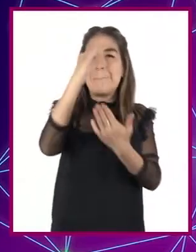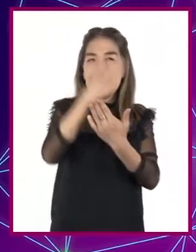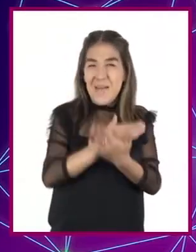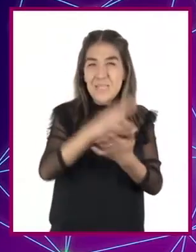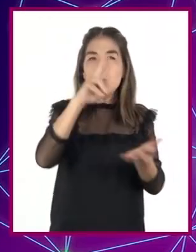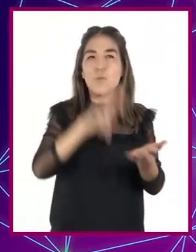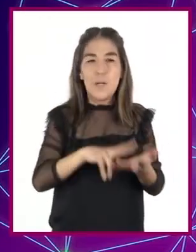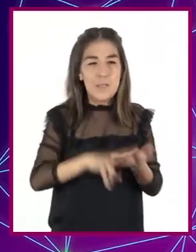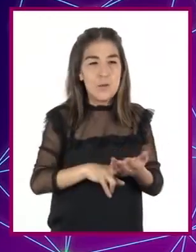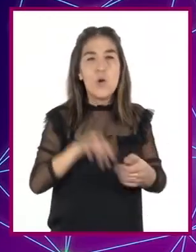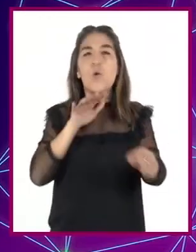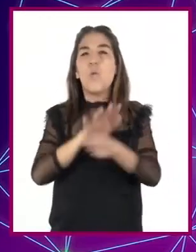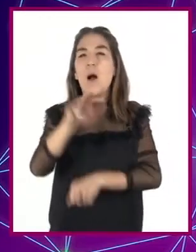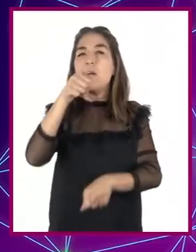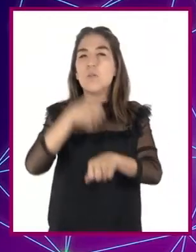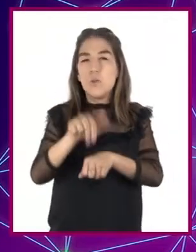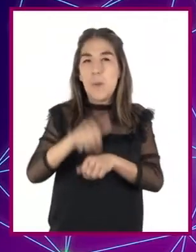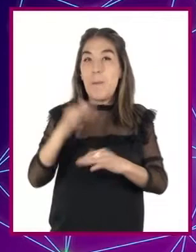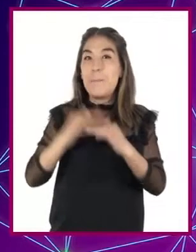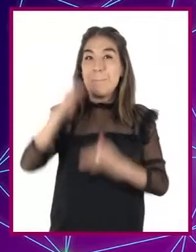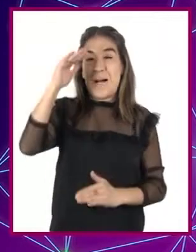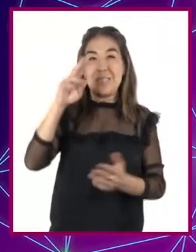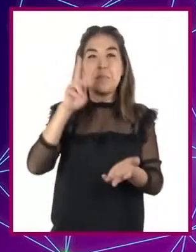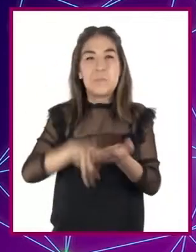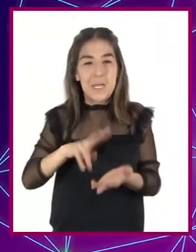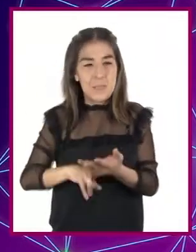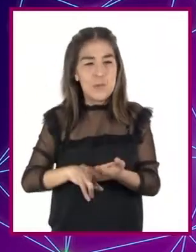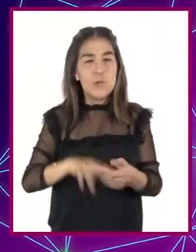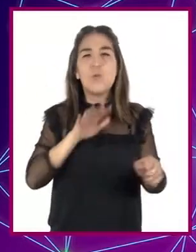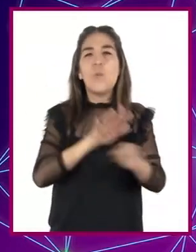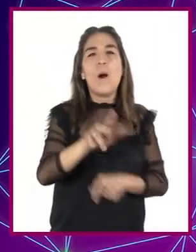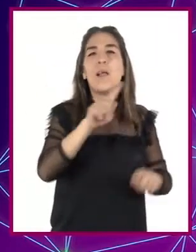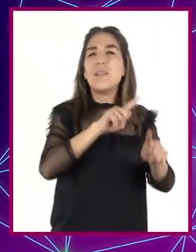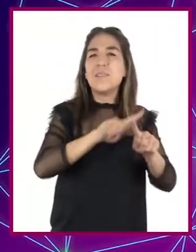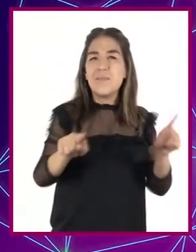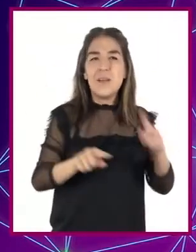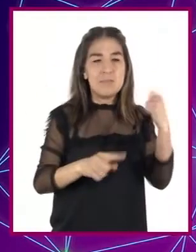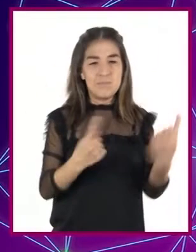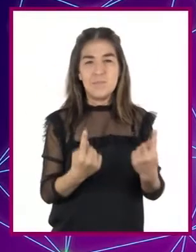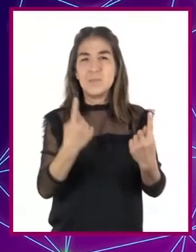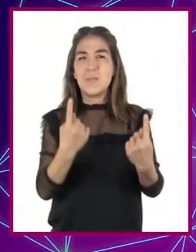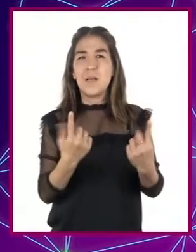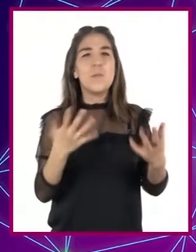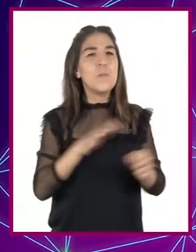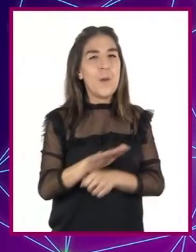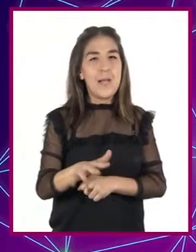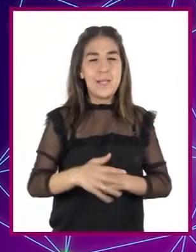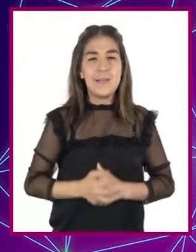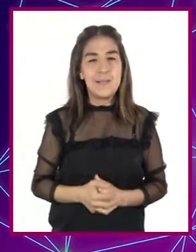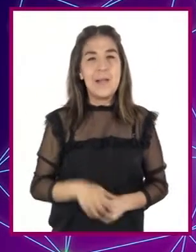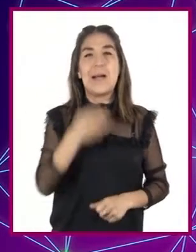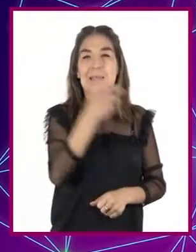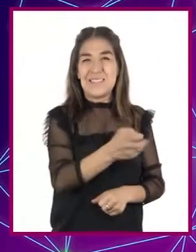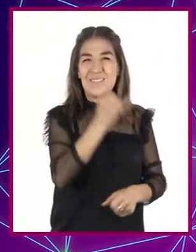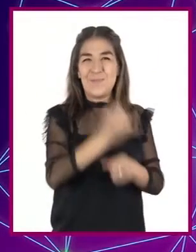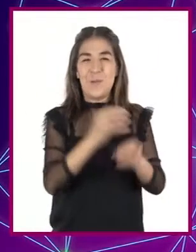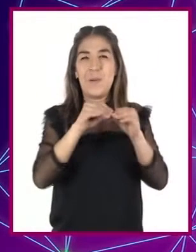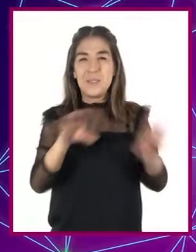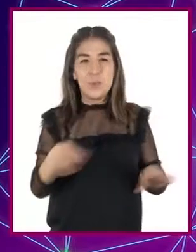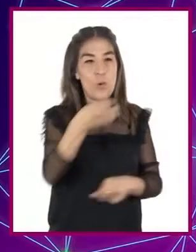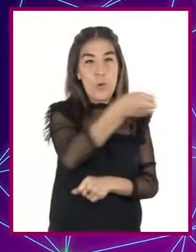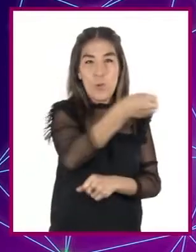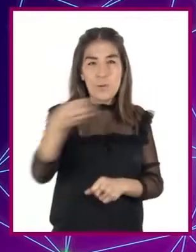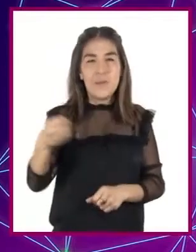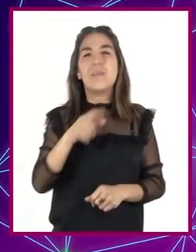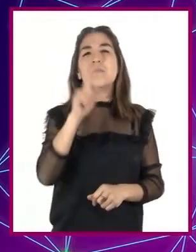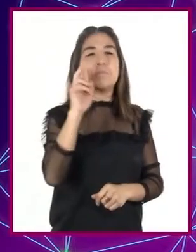dato con mayor valor? ¿Cuál es la diferencia entre estos valores? Con los datos ordenados, es más sencillo